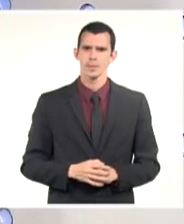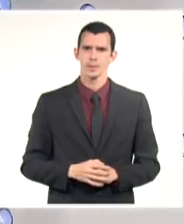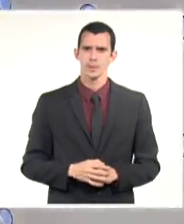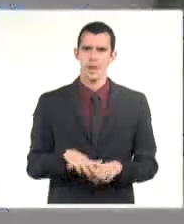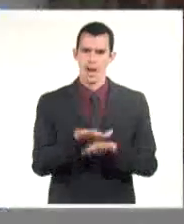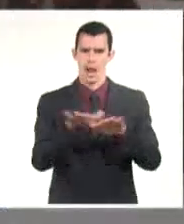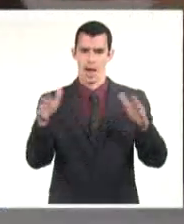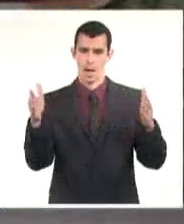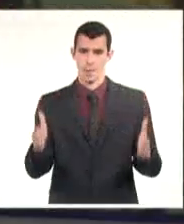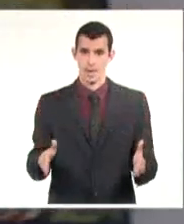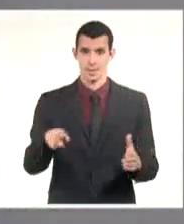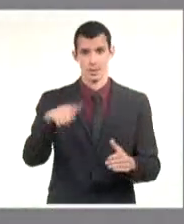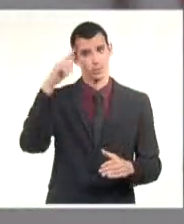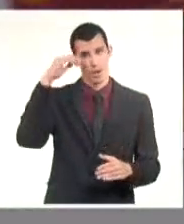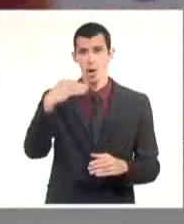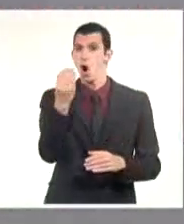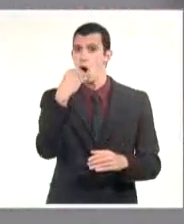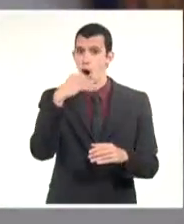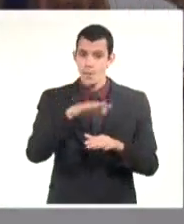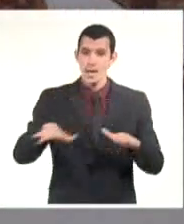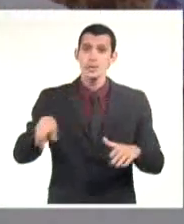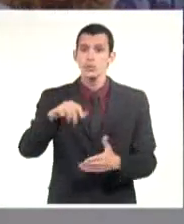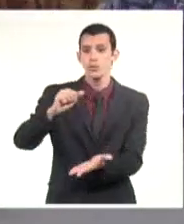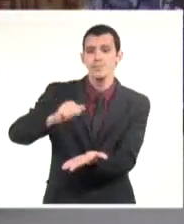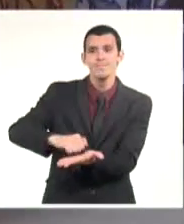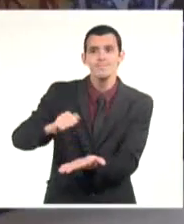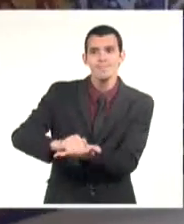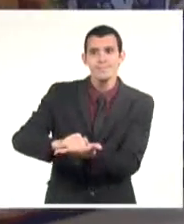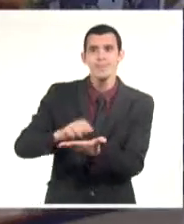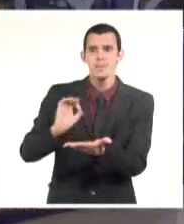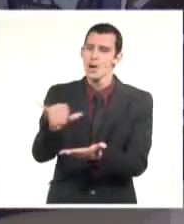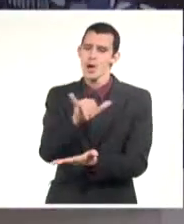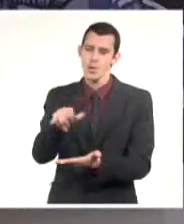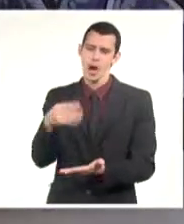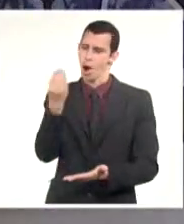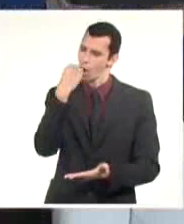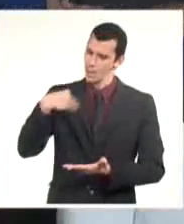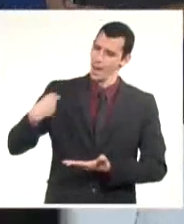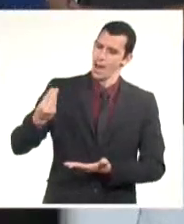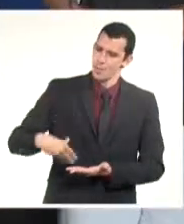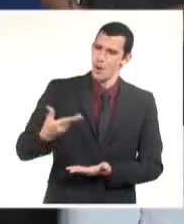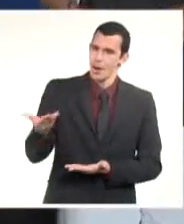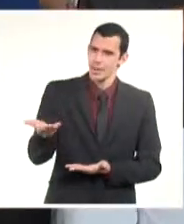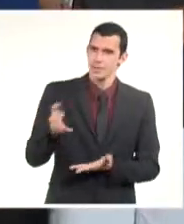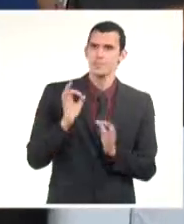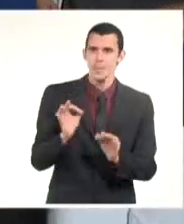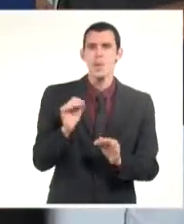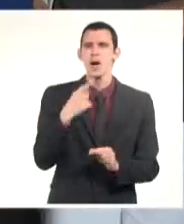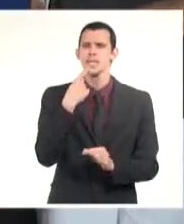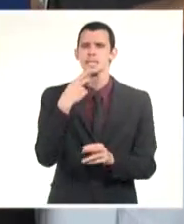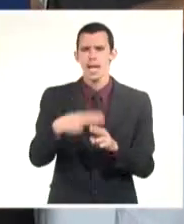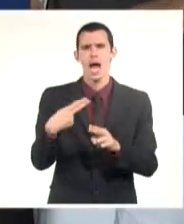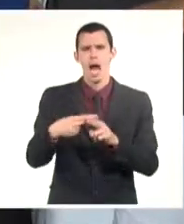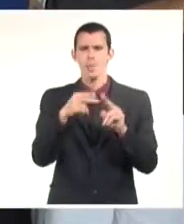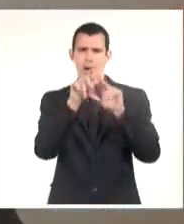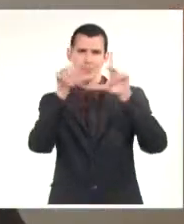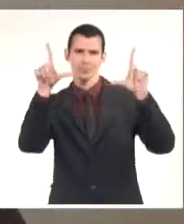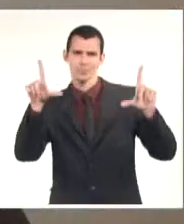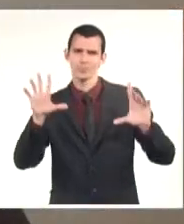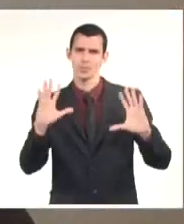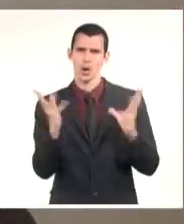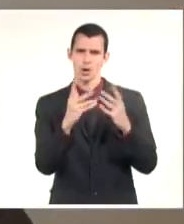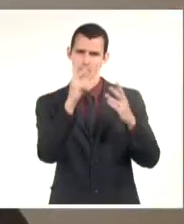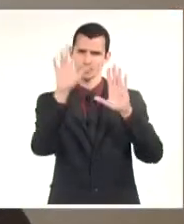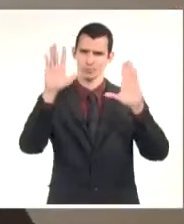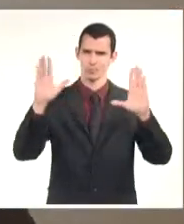en Camagüey. Ilustra a través de la pintura símbolos e imágenes desde su discurso propio. La reconocida